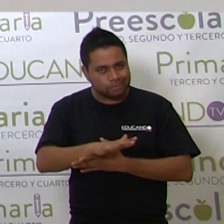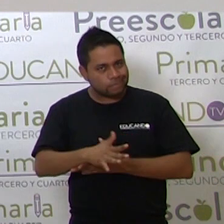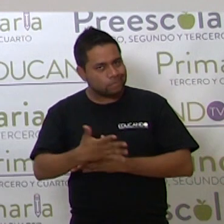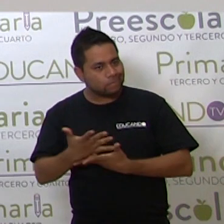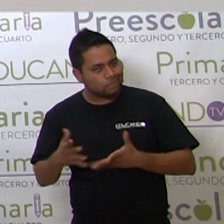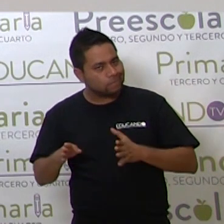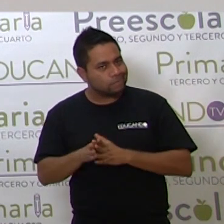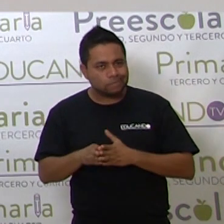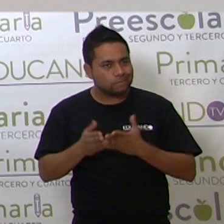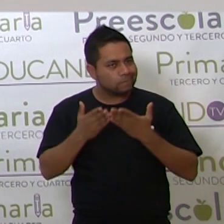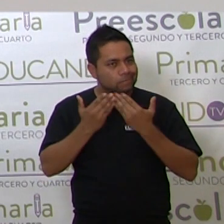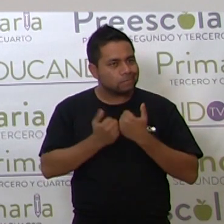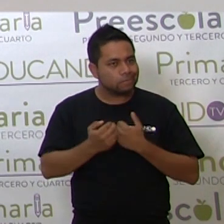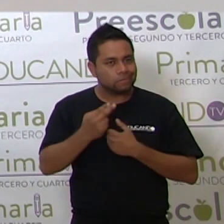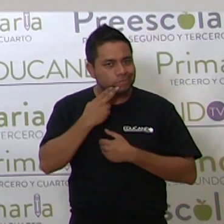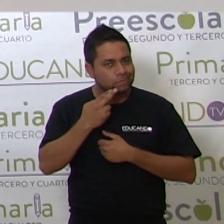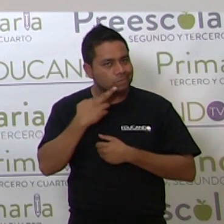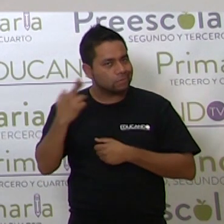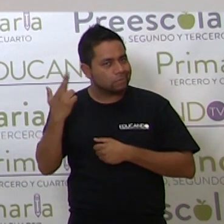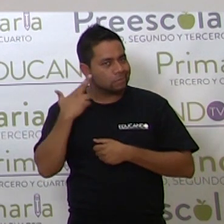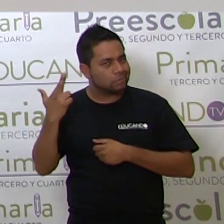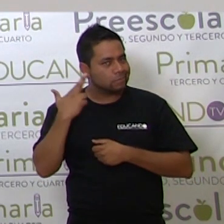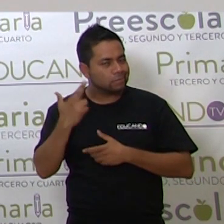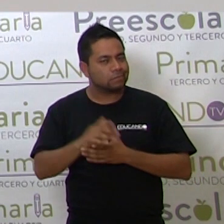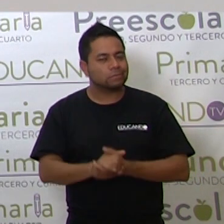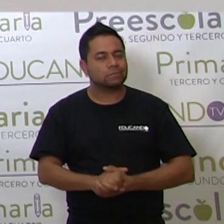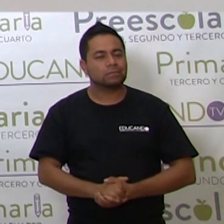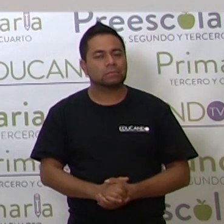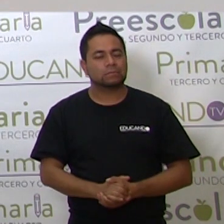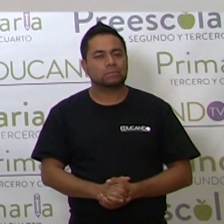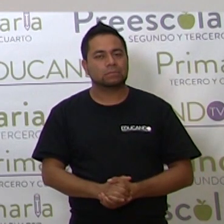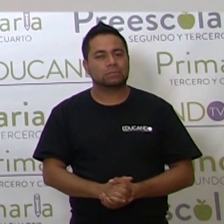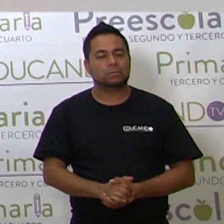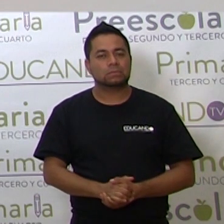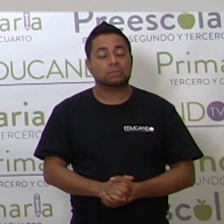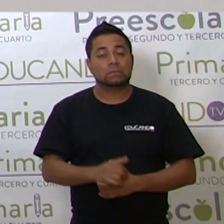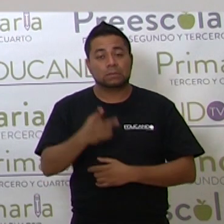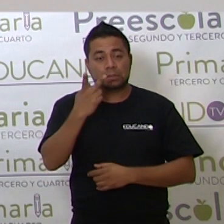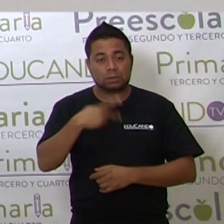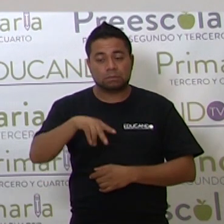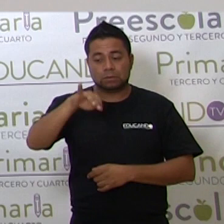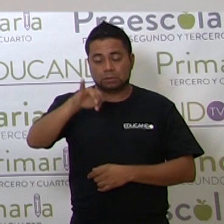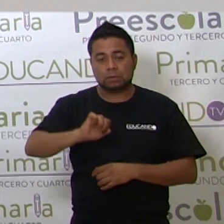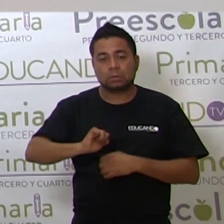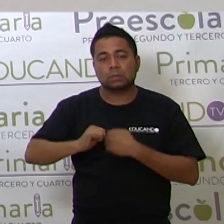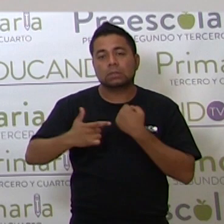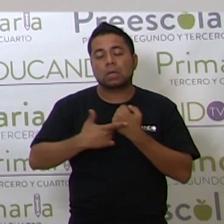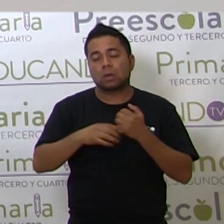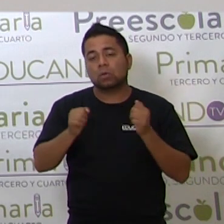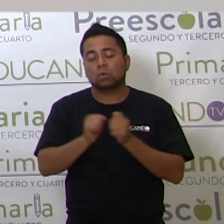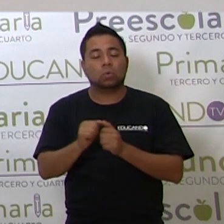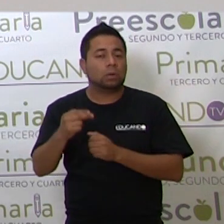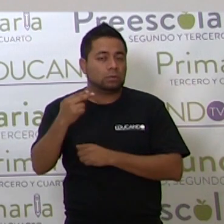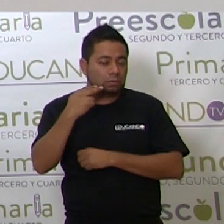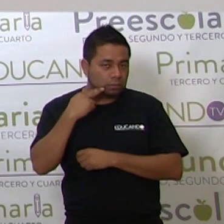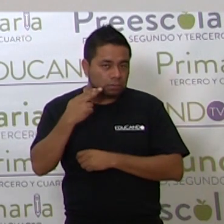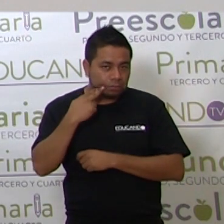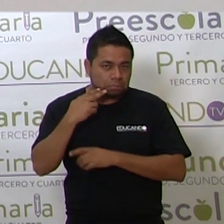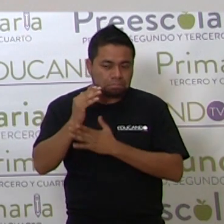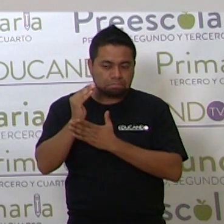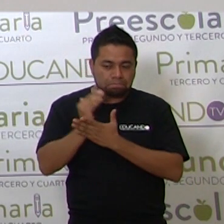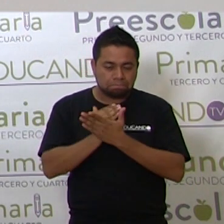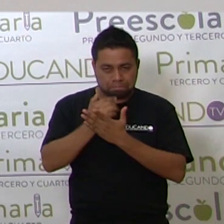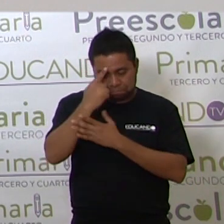tan relacionados con el uso de la radio pero si están relacionados todavía con el uso en menor